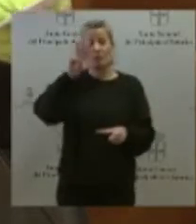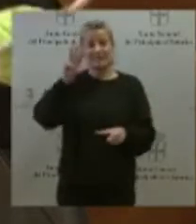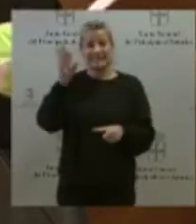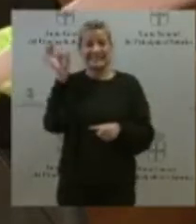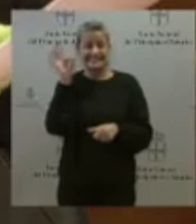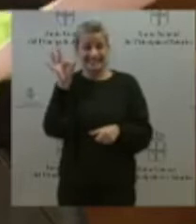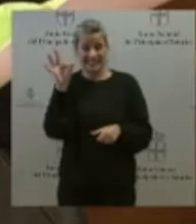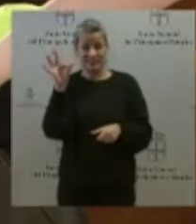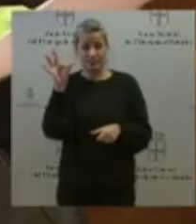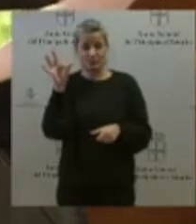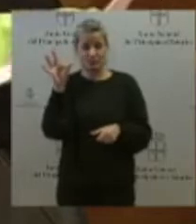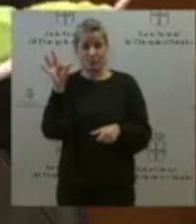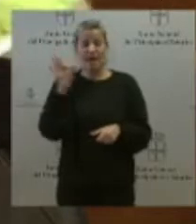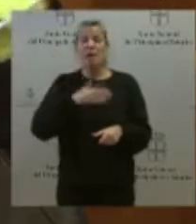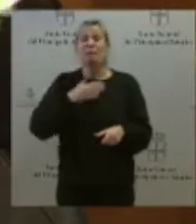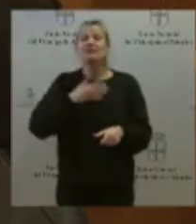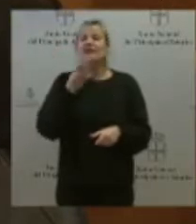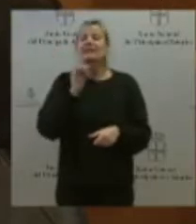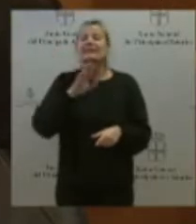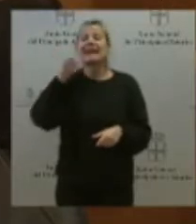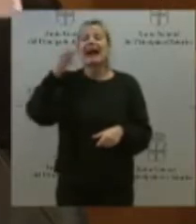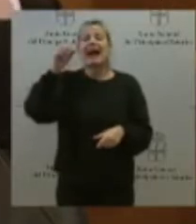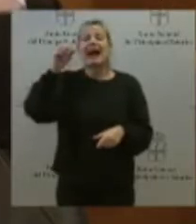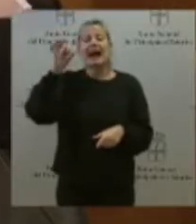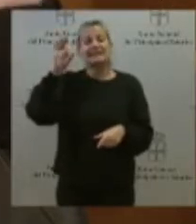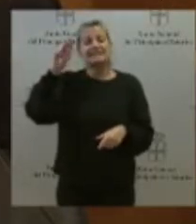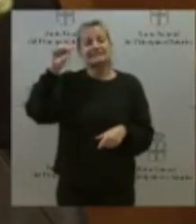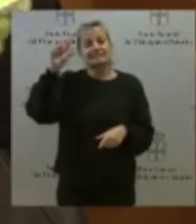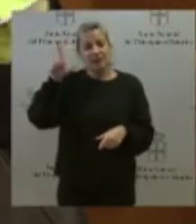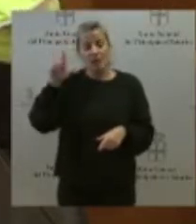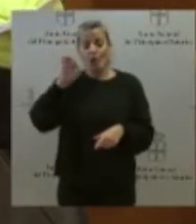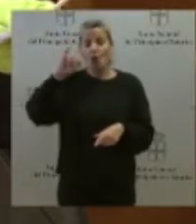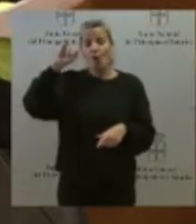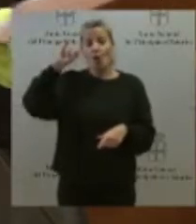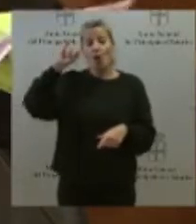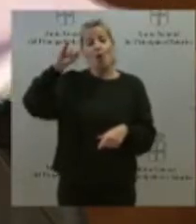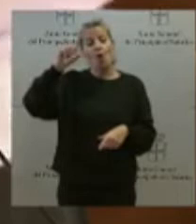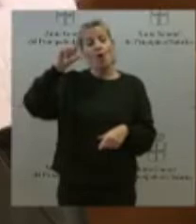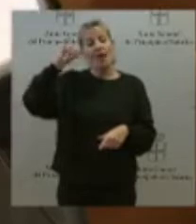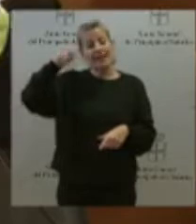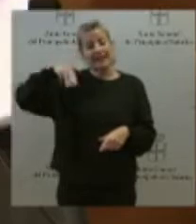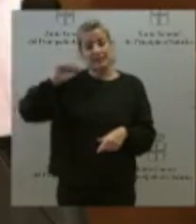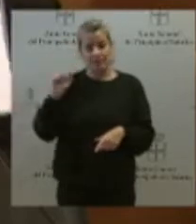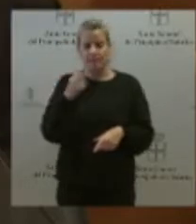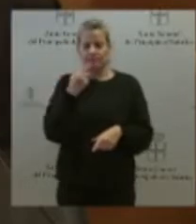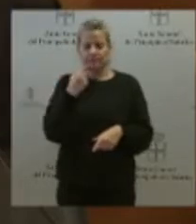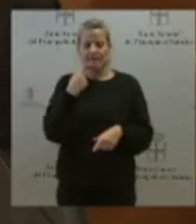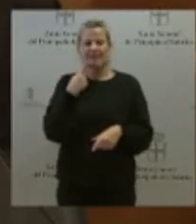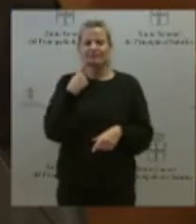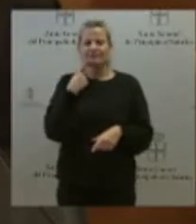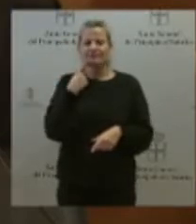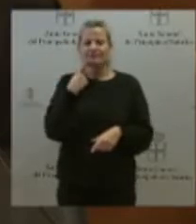Profesional de Empresas de Limpieza, o Udelimpa. Veamos la facturación. Cleaner, 27 millones de euros en ventas en el